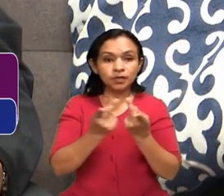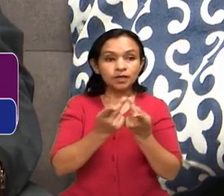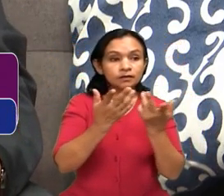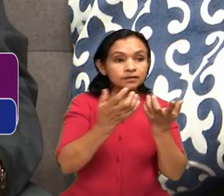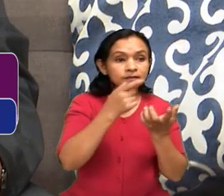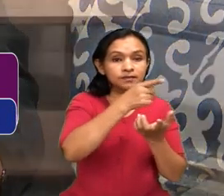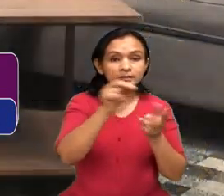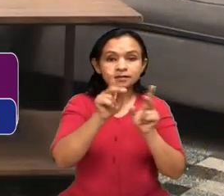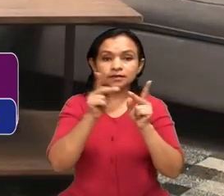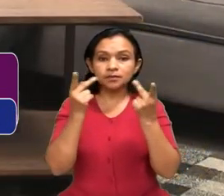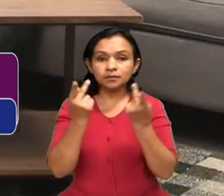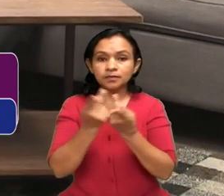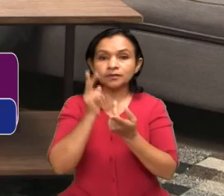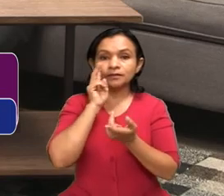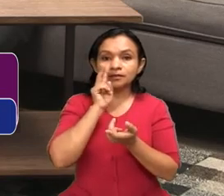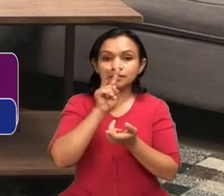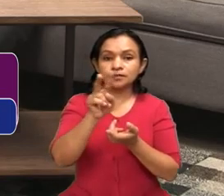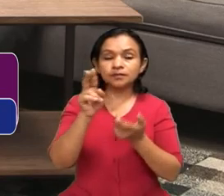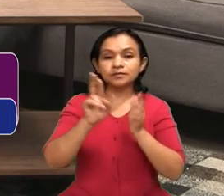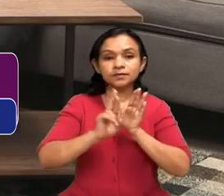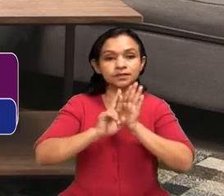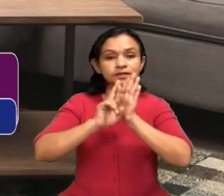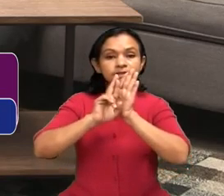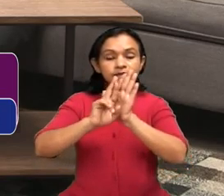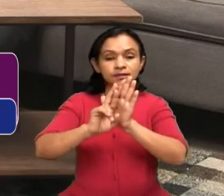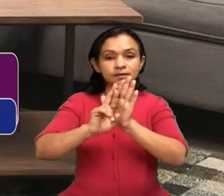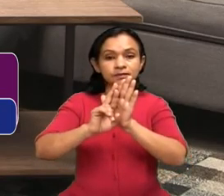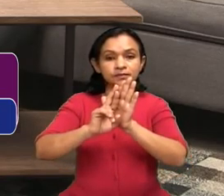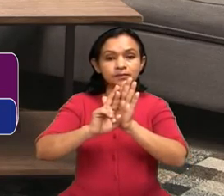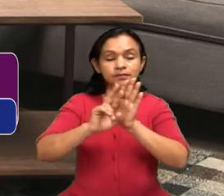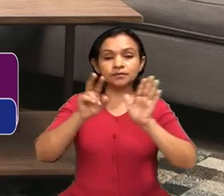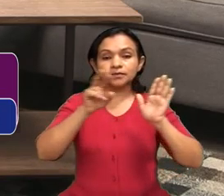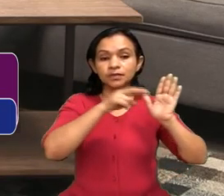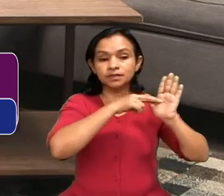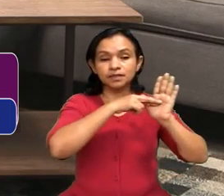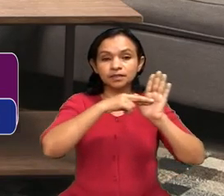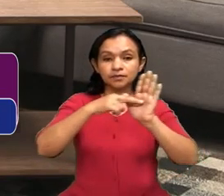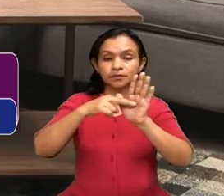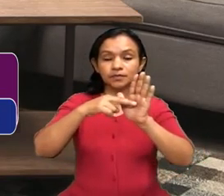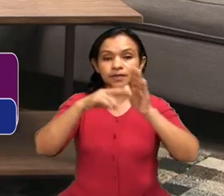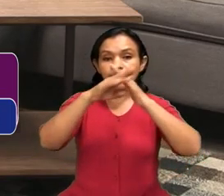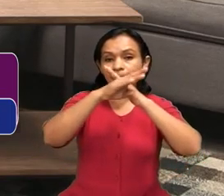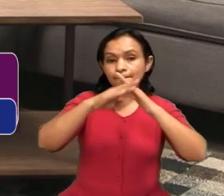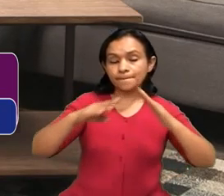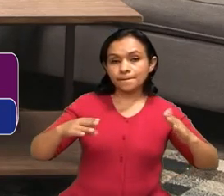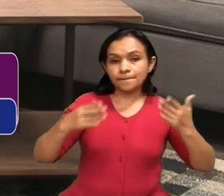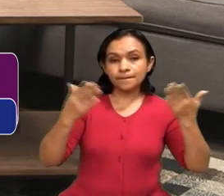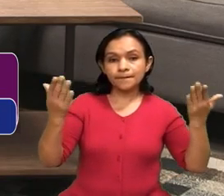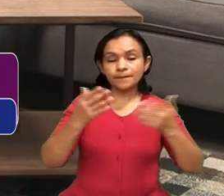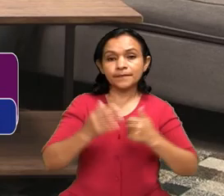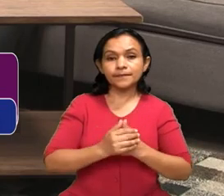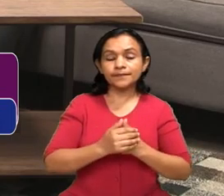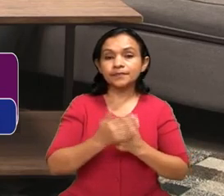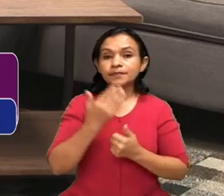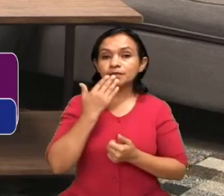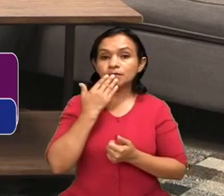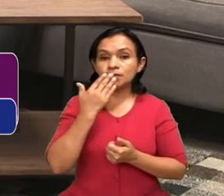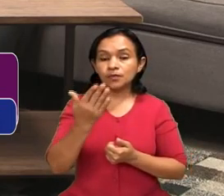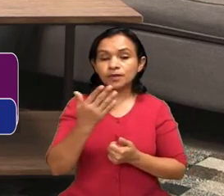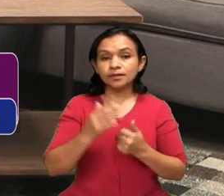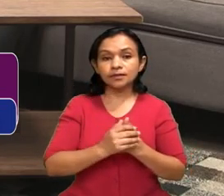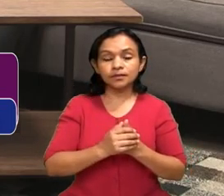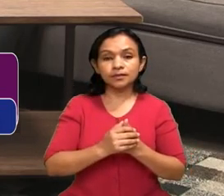pueblo mismo la ve precisamente como esa respuesta para construir la paz y construir la libertad que tanto anhela? Bueno, desde que el Frente